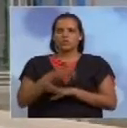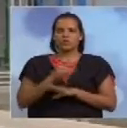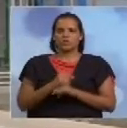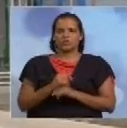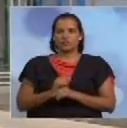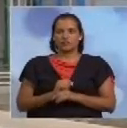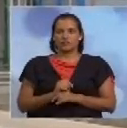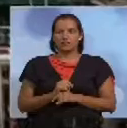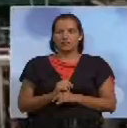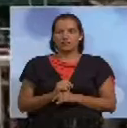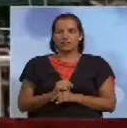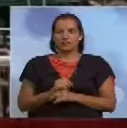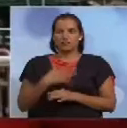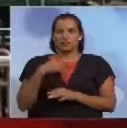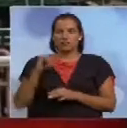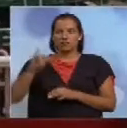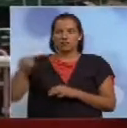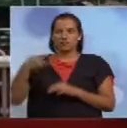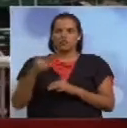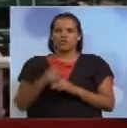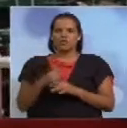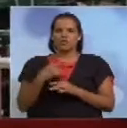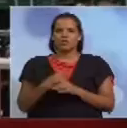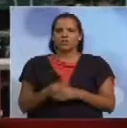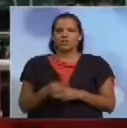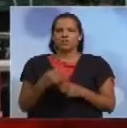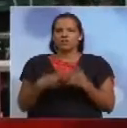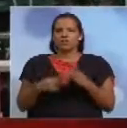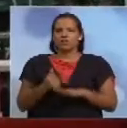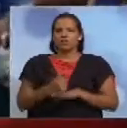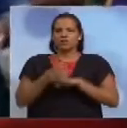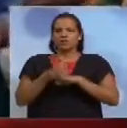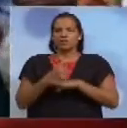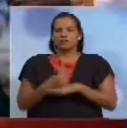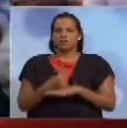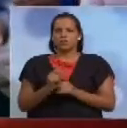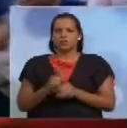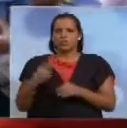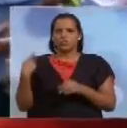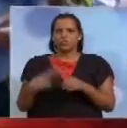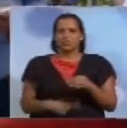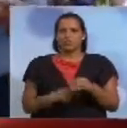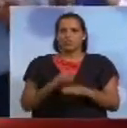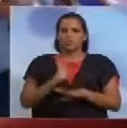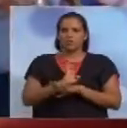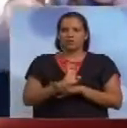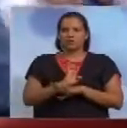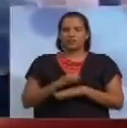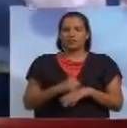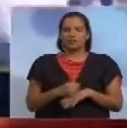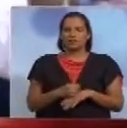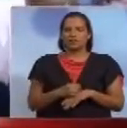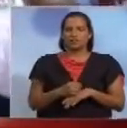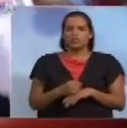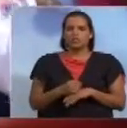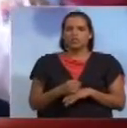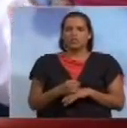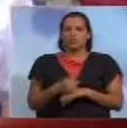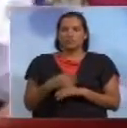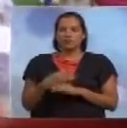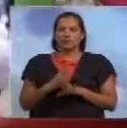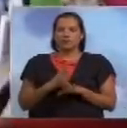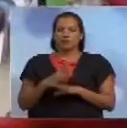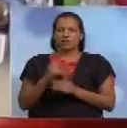su repotenciación. Este jueves, con la presencia de autoridades como el vicepresidente de la República, Jorge Glas,